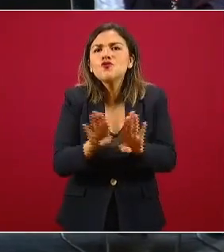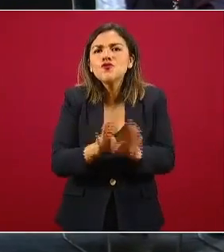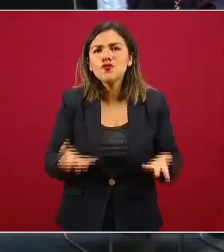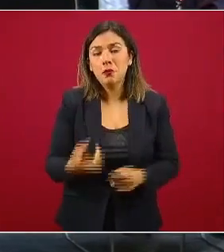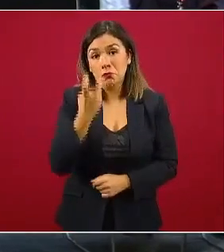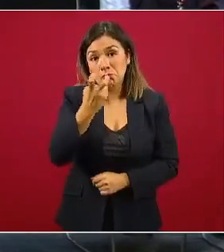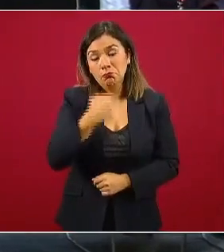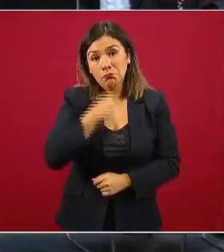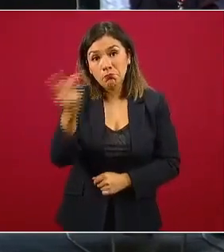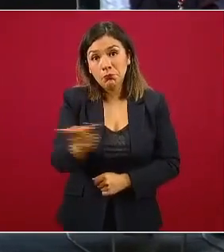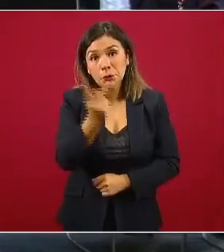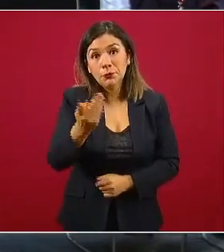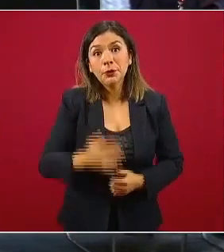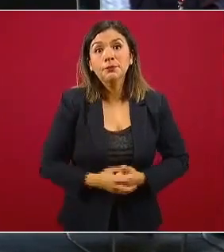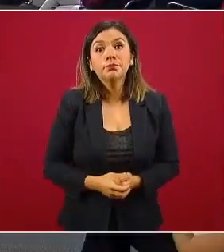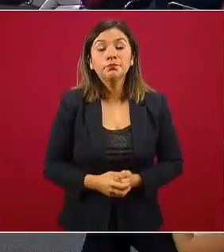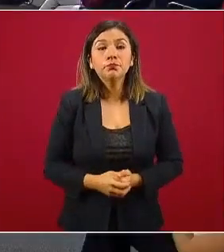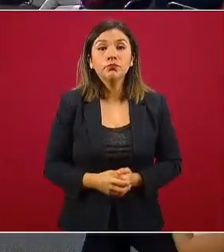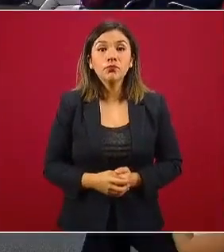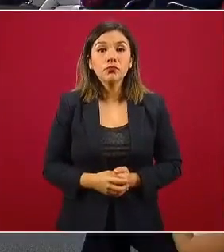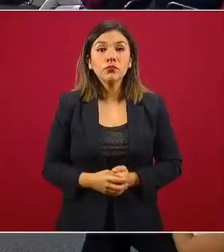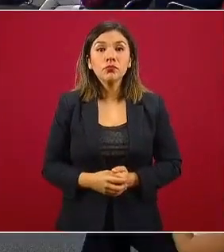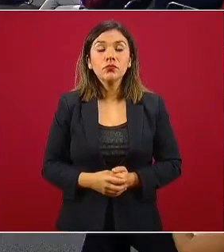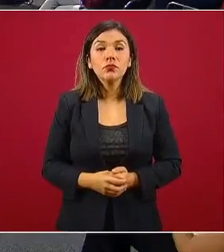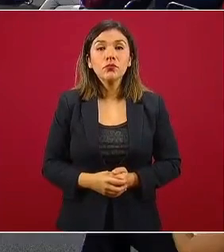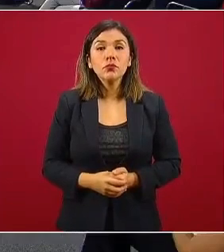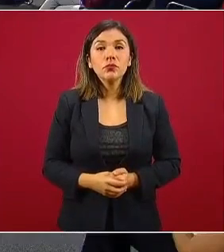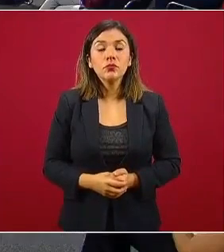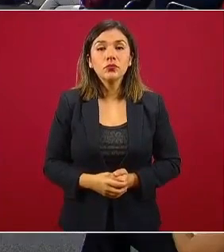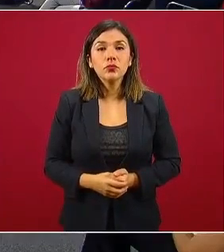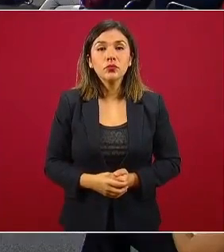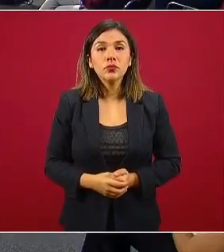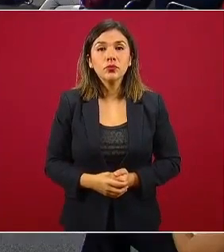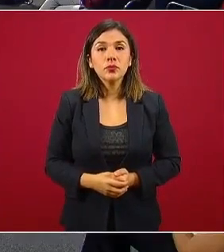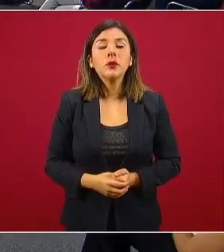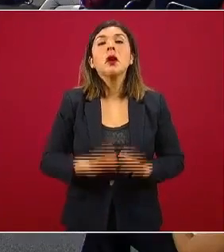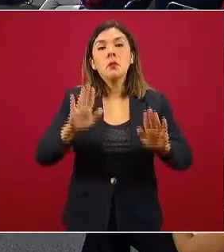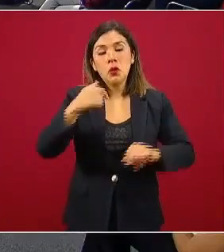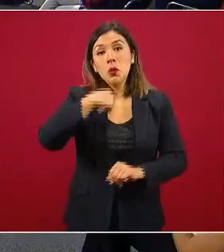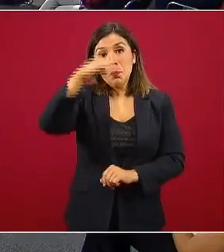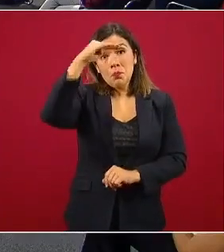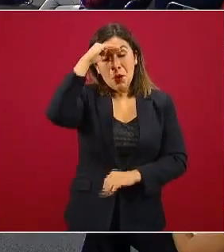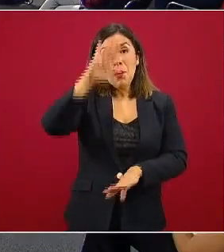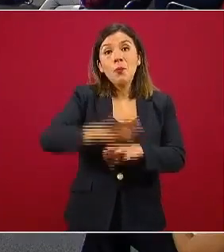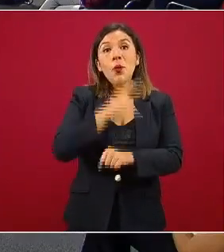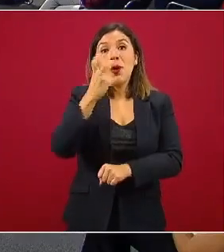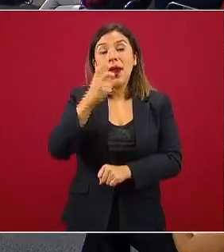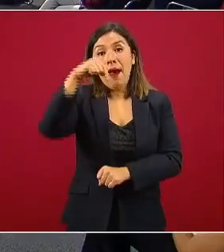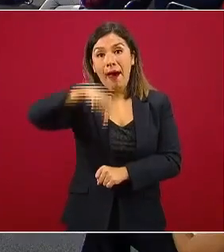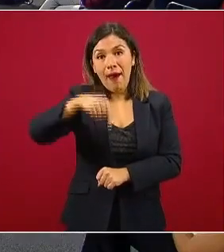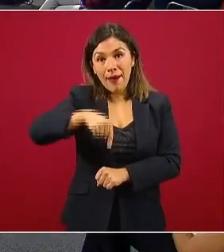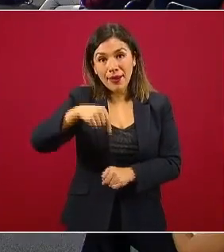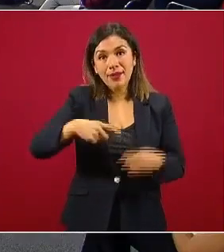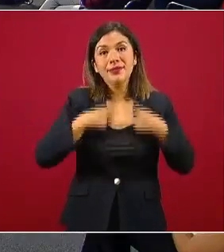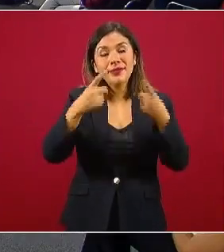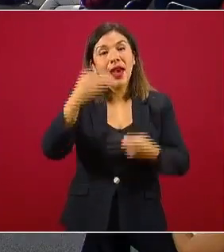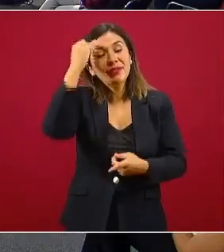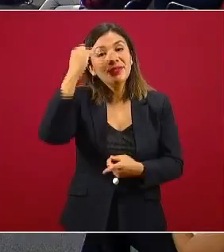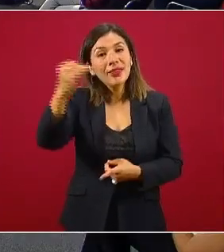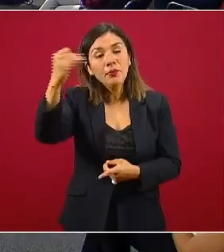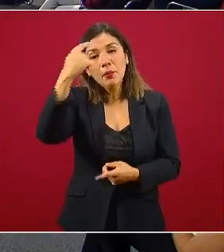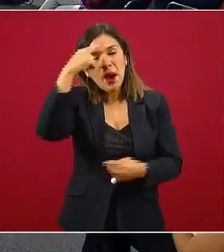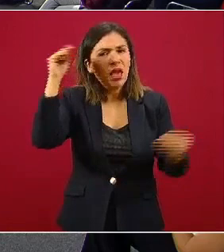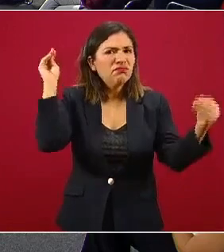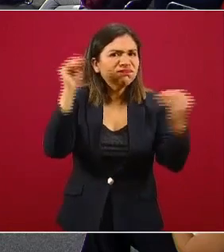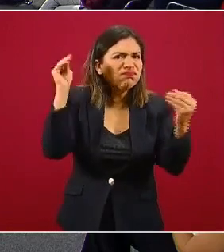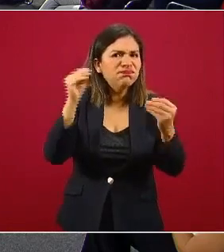Esa sería mi primera intervención. Pues yo pienso que por eso le damos tiempo aquí, sí, al